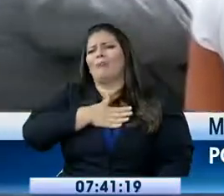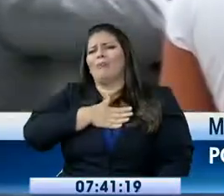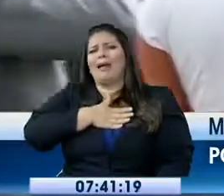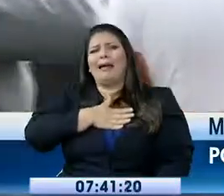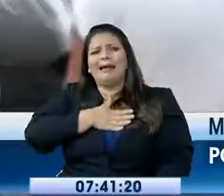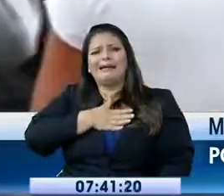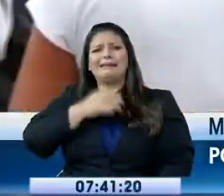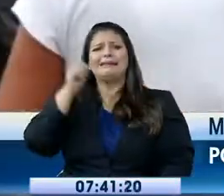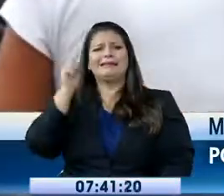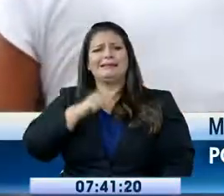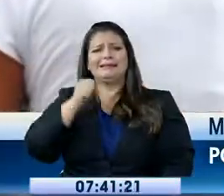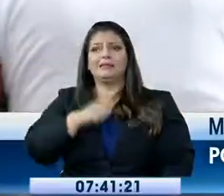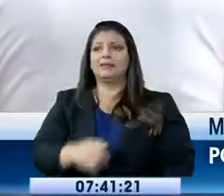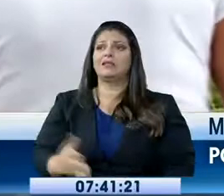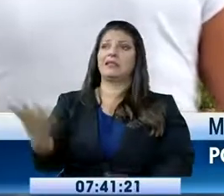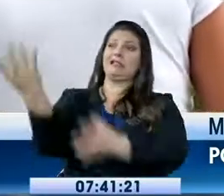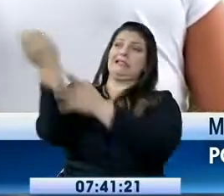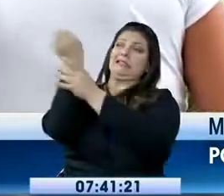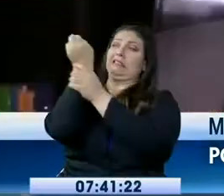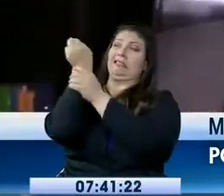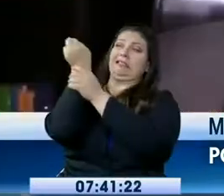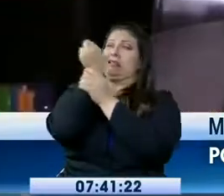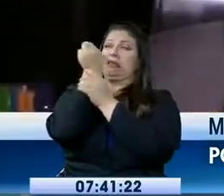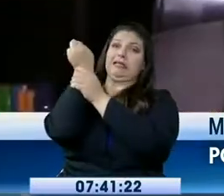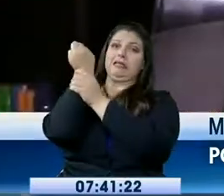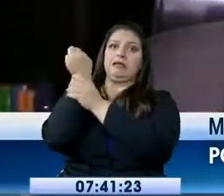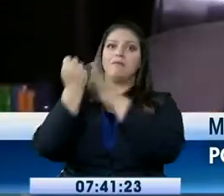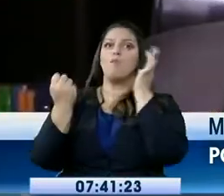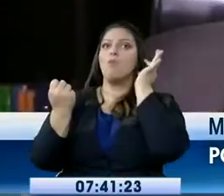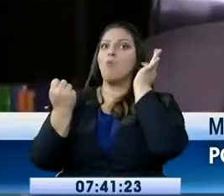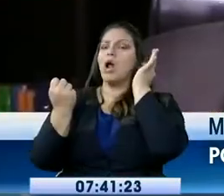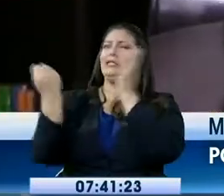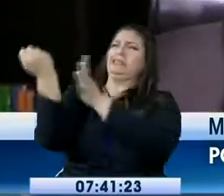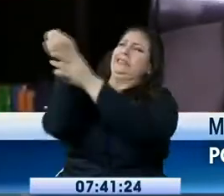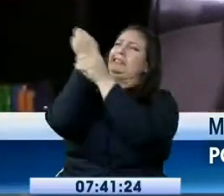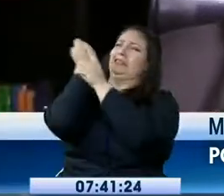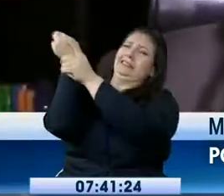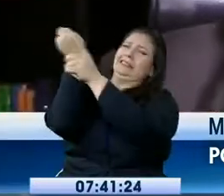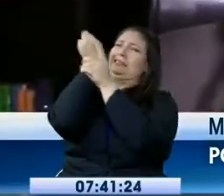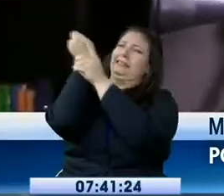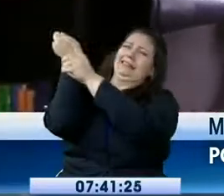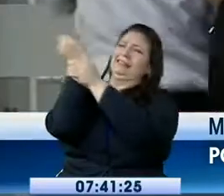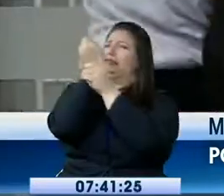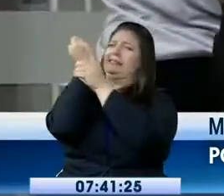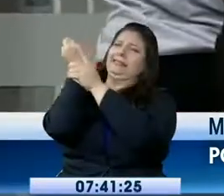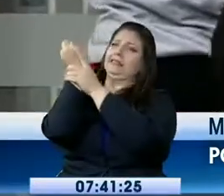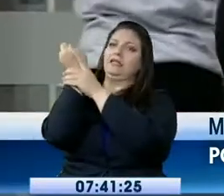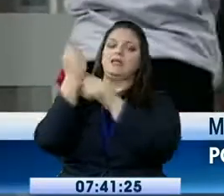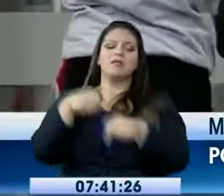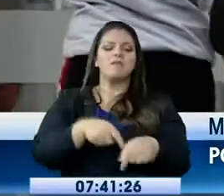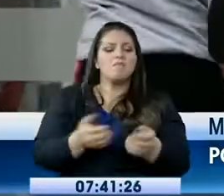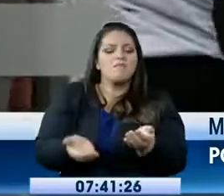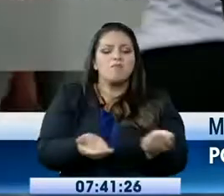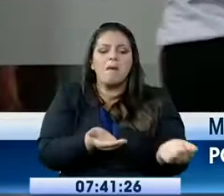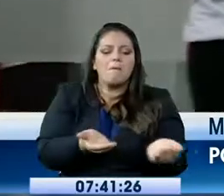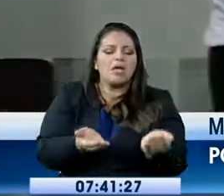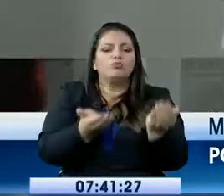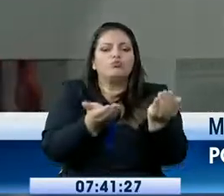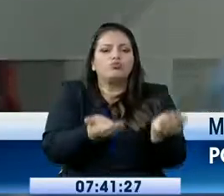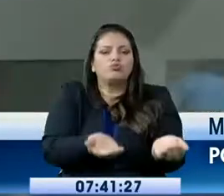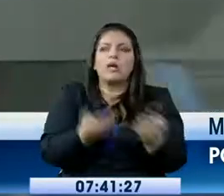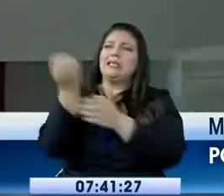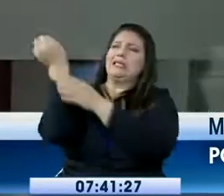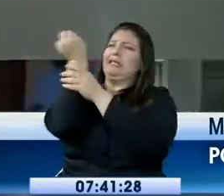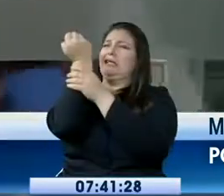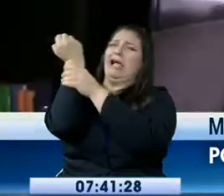de la inocente criatura. El cuchillo había ingresado en su cara. La herida fue tan mortal que nada pudo